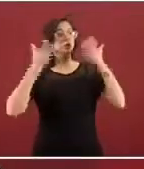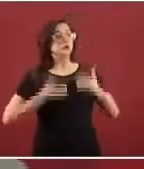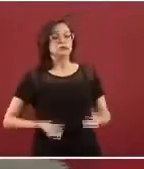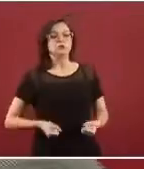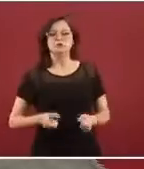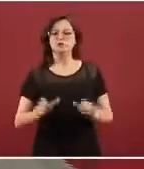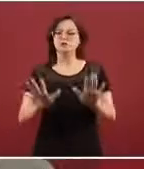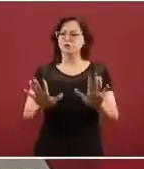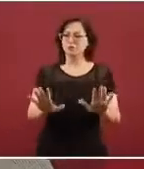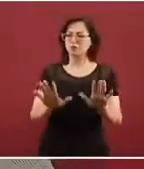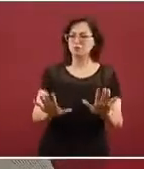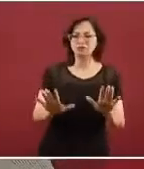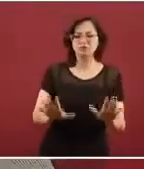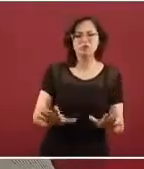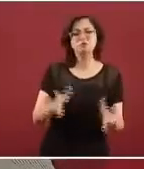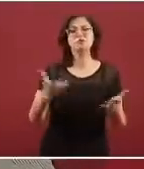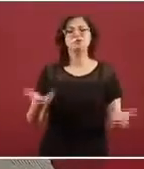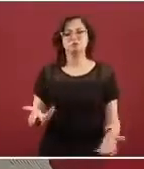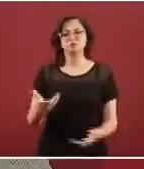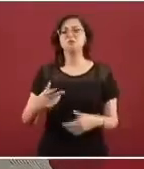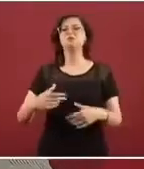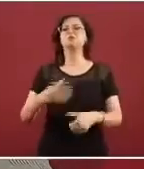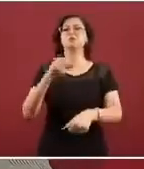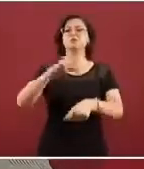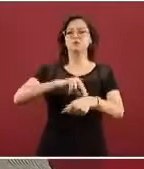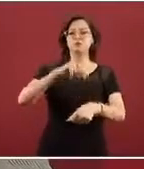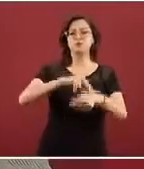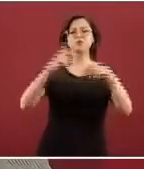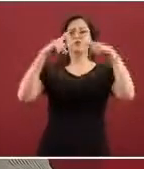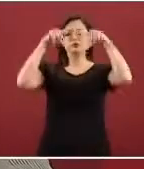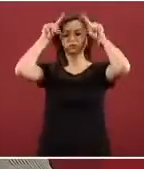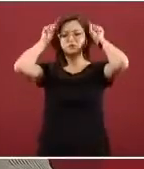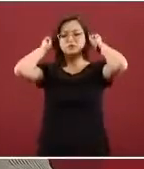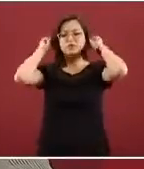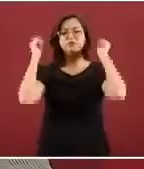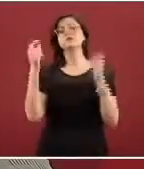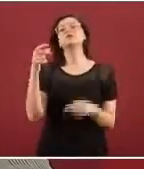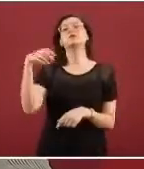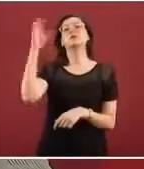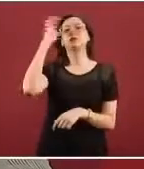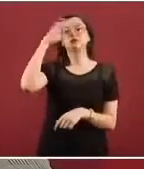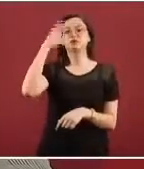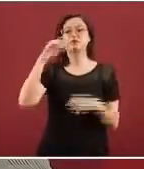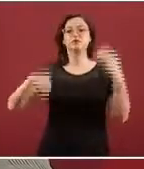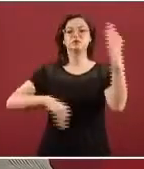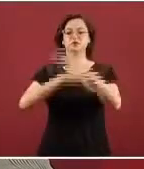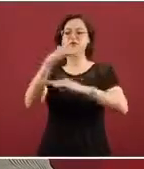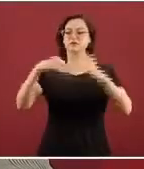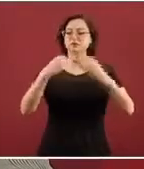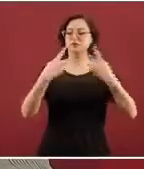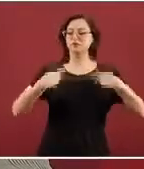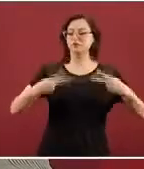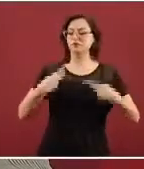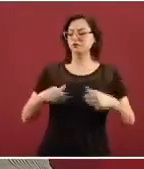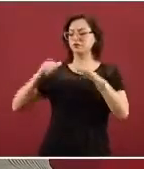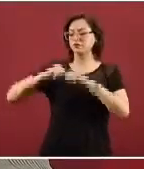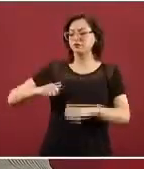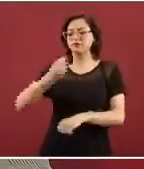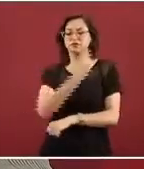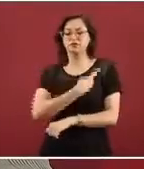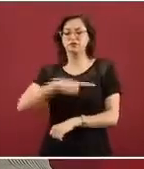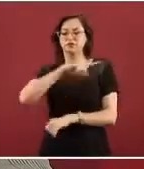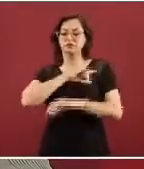los médicos, las enfermeras, los científicos y todos los trabajadores de la salud de la nación formamos